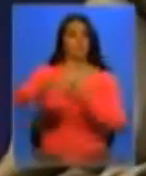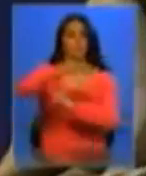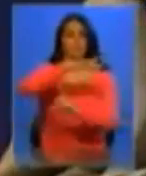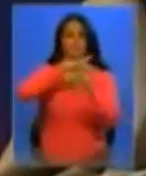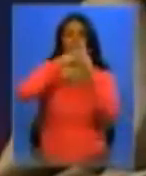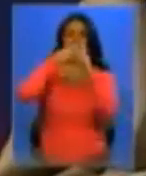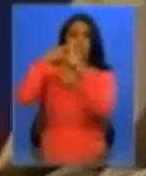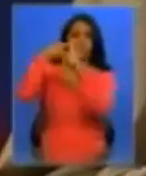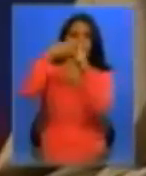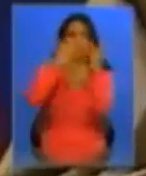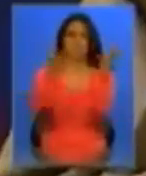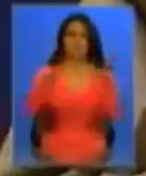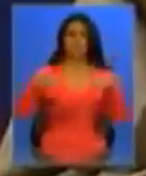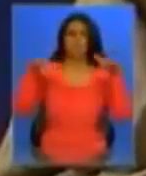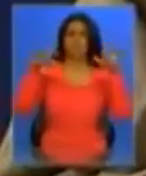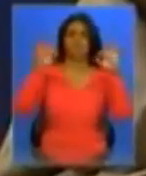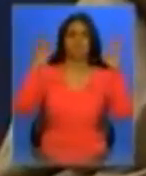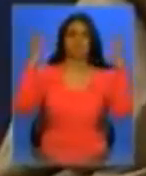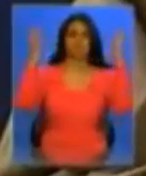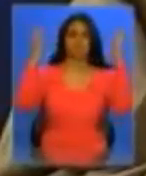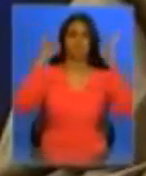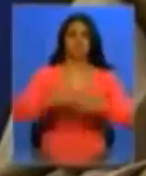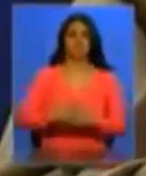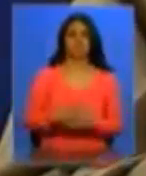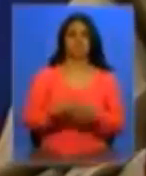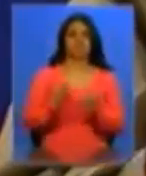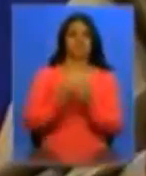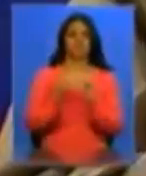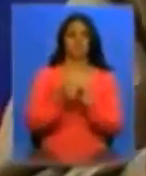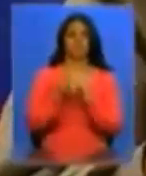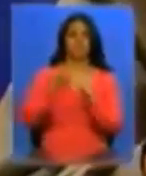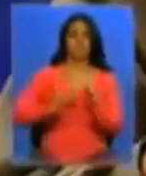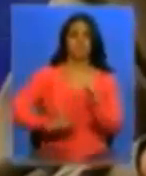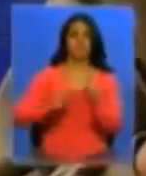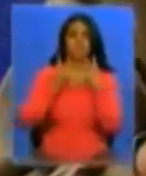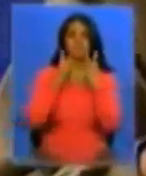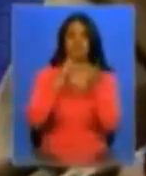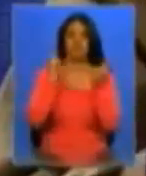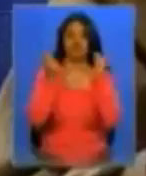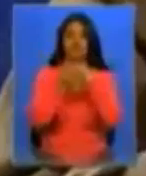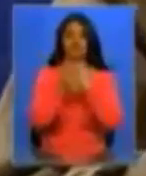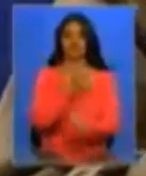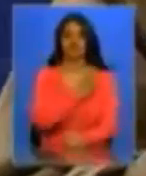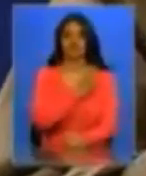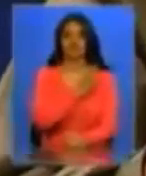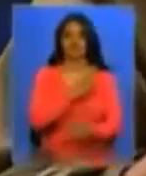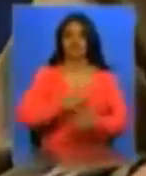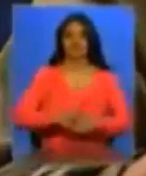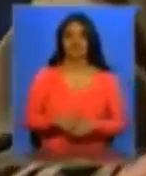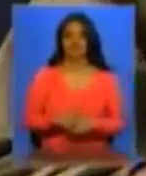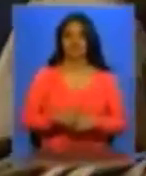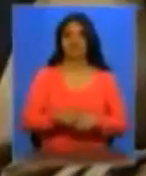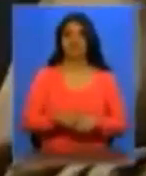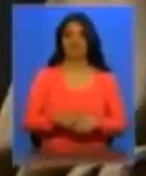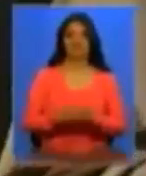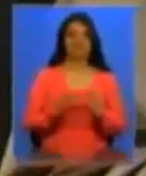energía positiva increíble, y le insisto, en cada detalle se ve el cambio en la universidad, ese auditorio bellísimo,